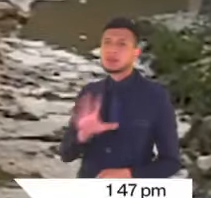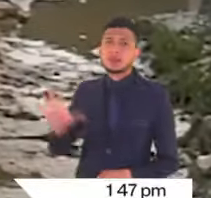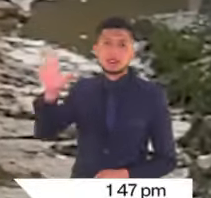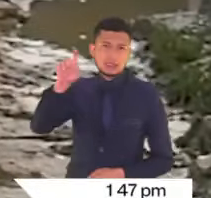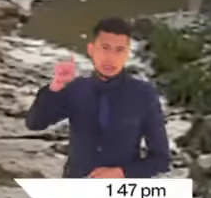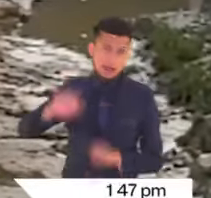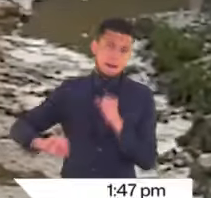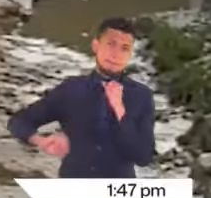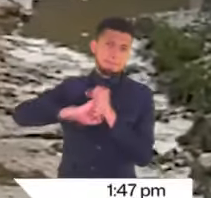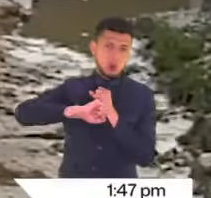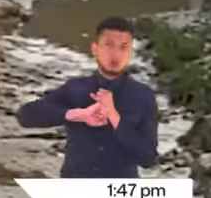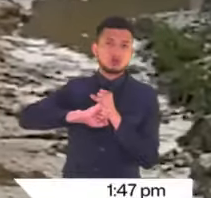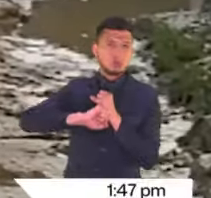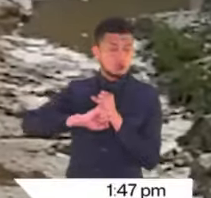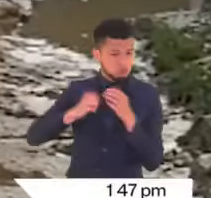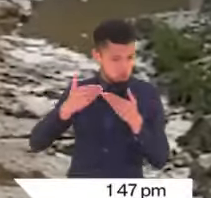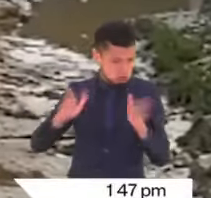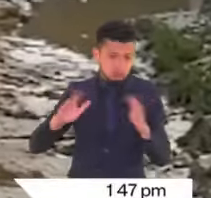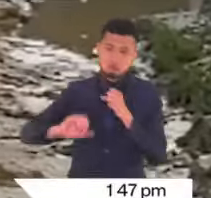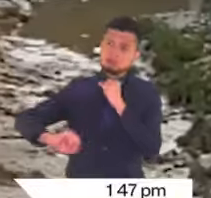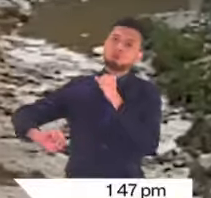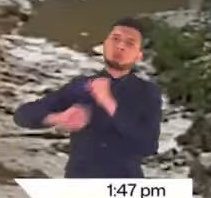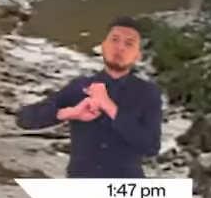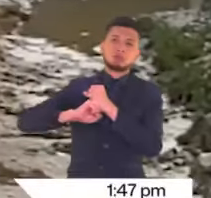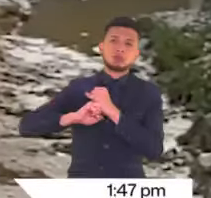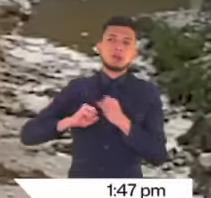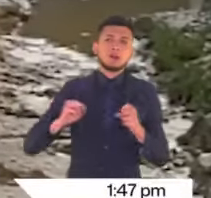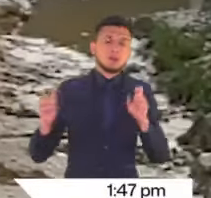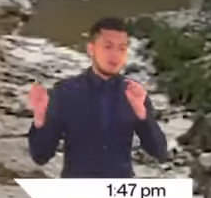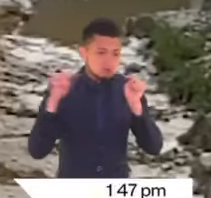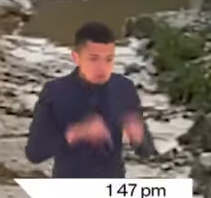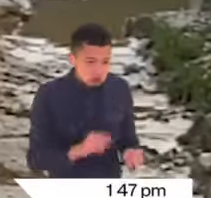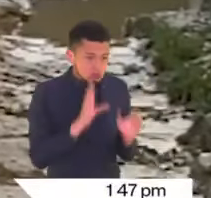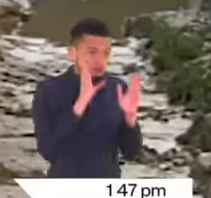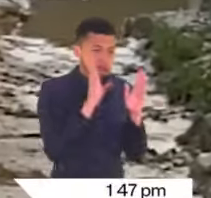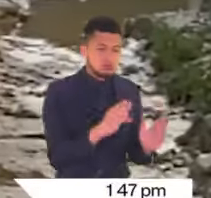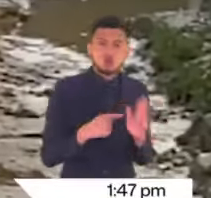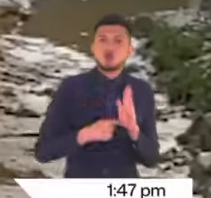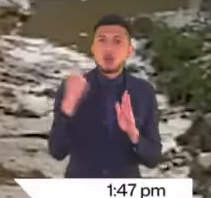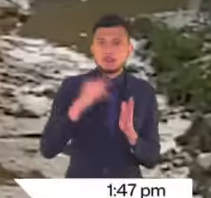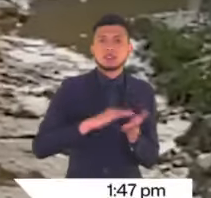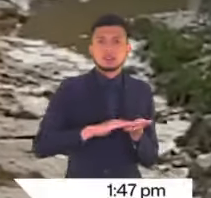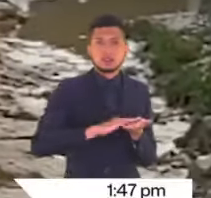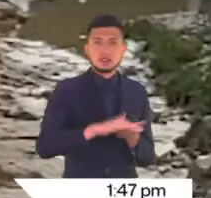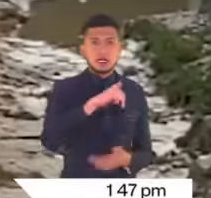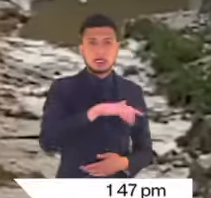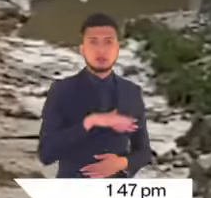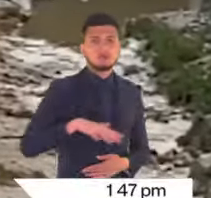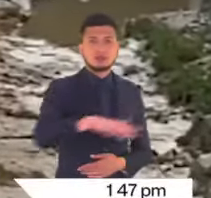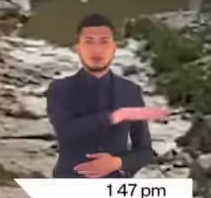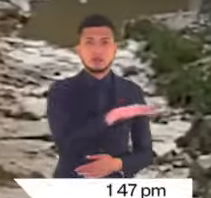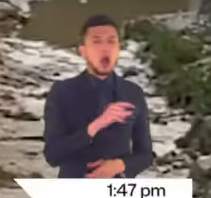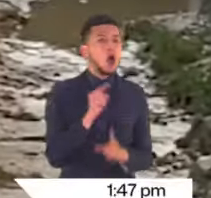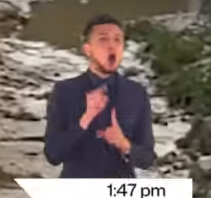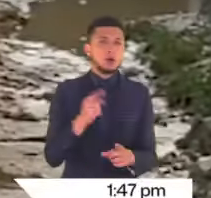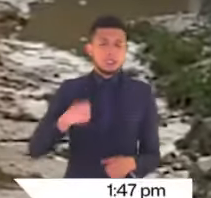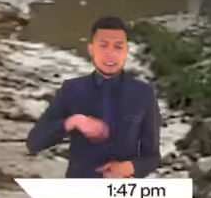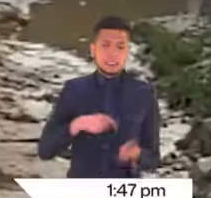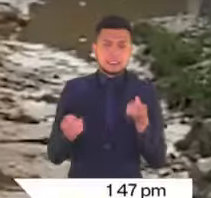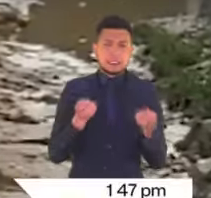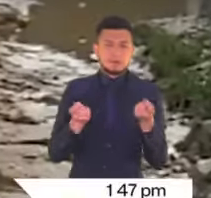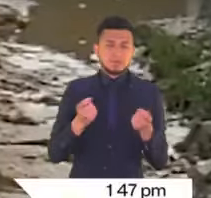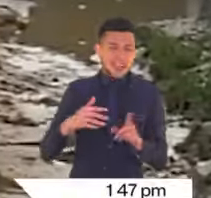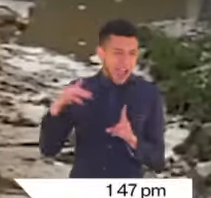su apoyo irrestricto y haga intervenciones de manera inmediata para que podamos minimizar todas